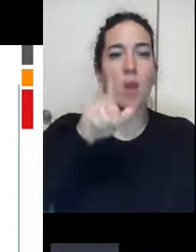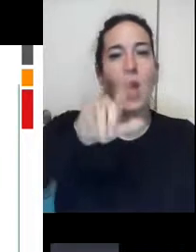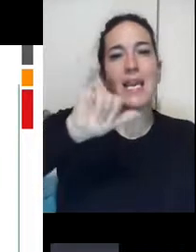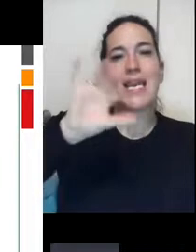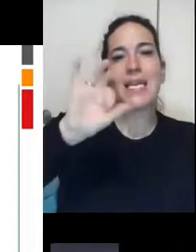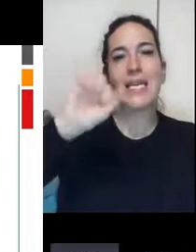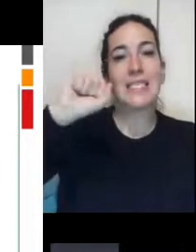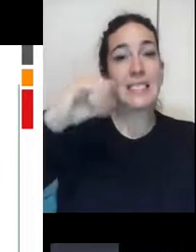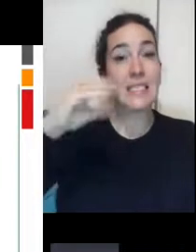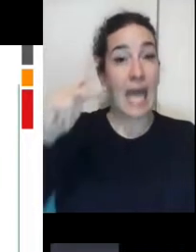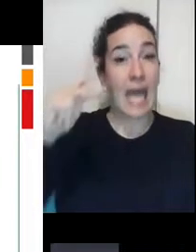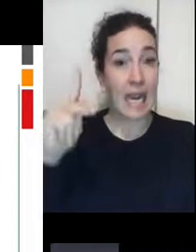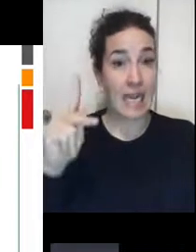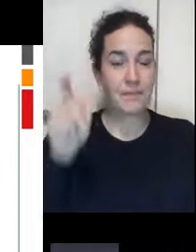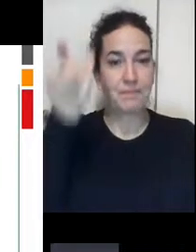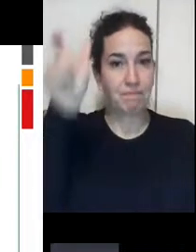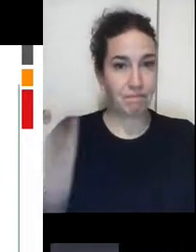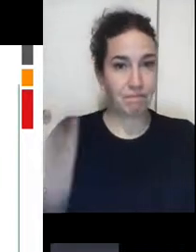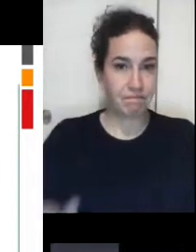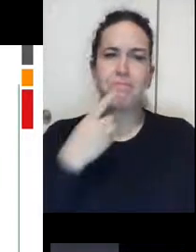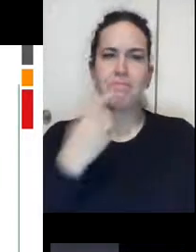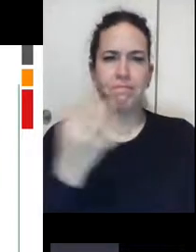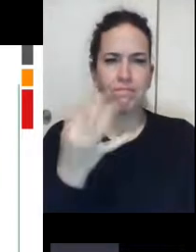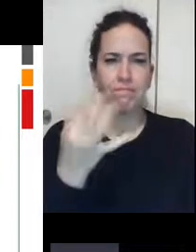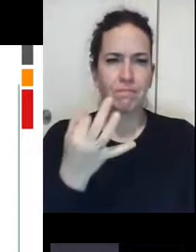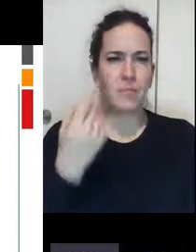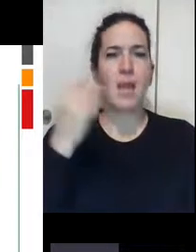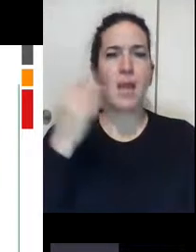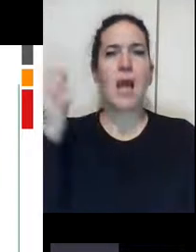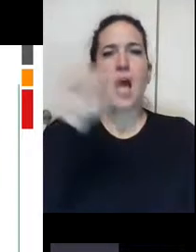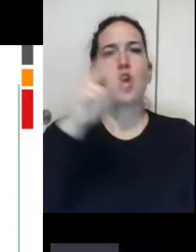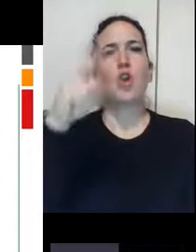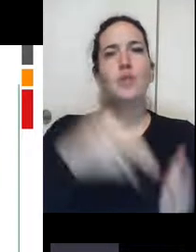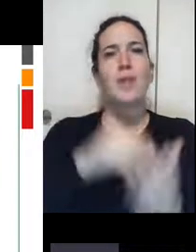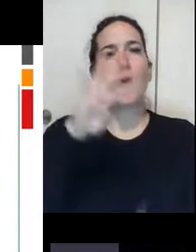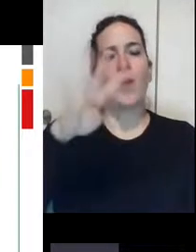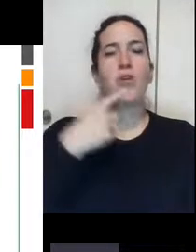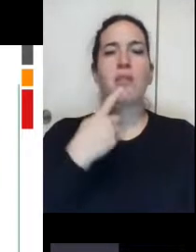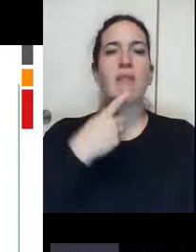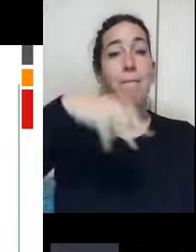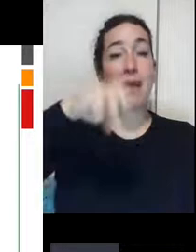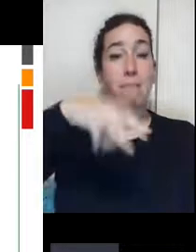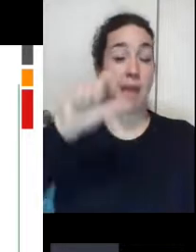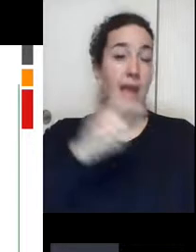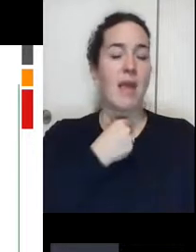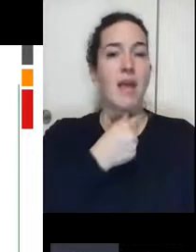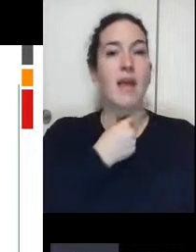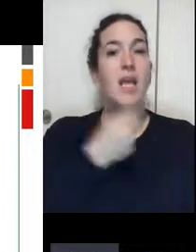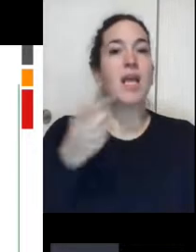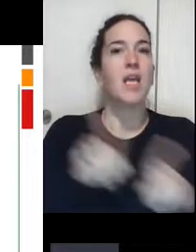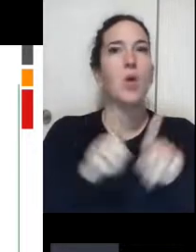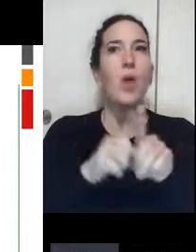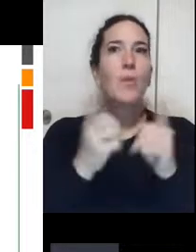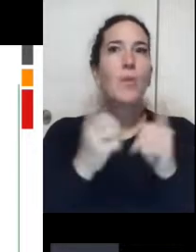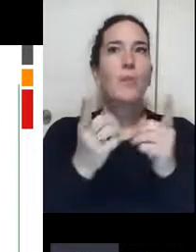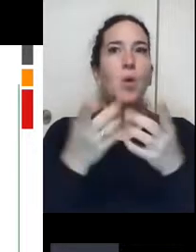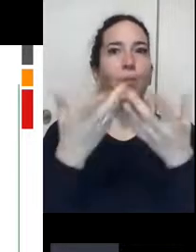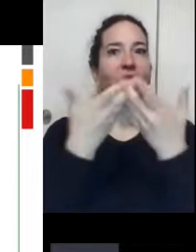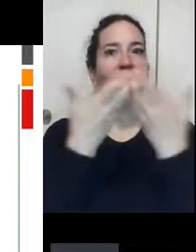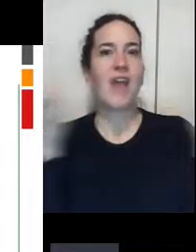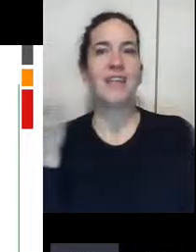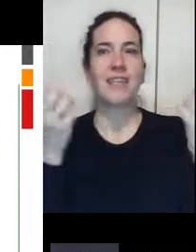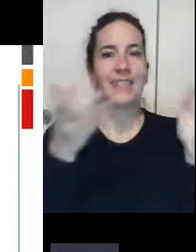así. Nos explica desde el 2004, los memes se han convertido en unidades semánticas capaces de evocar